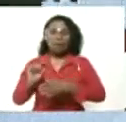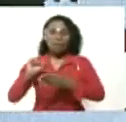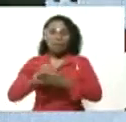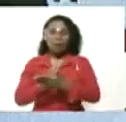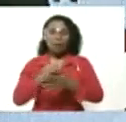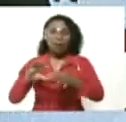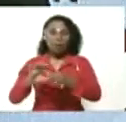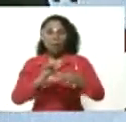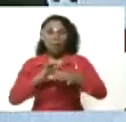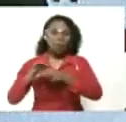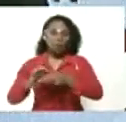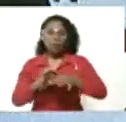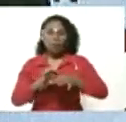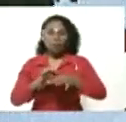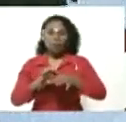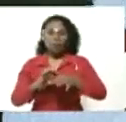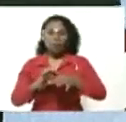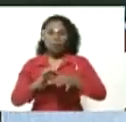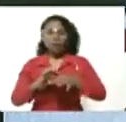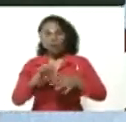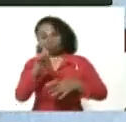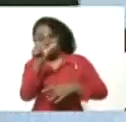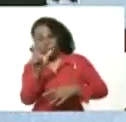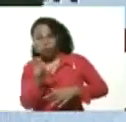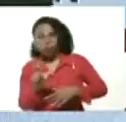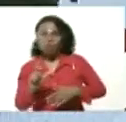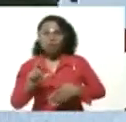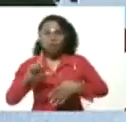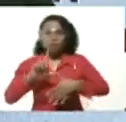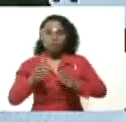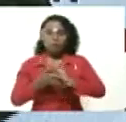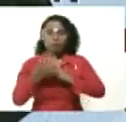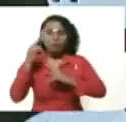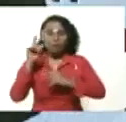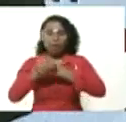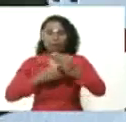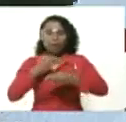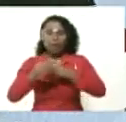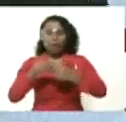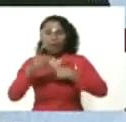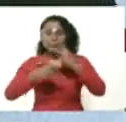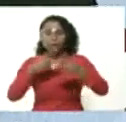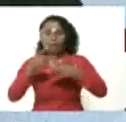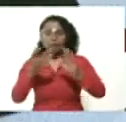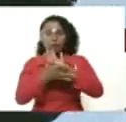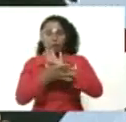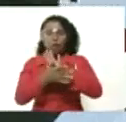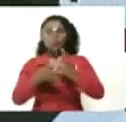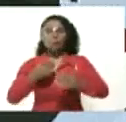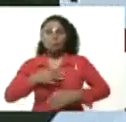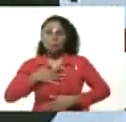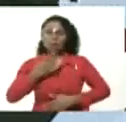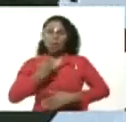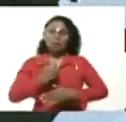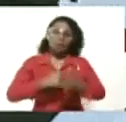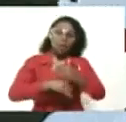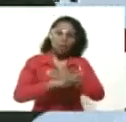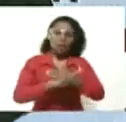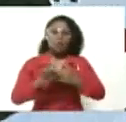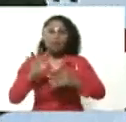igual que en Europa, gracias a esta unidad regional y al giro a las políticas de austeridad, podemos salir de la